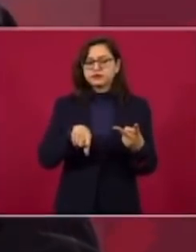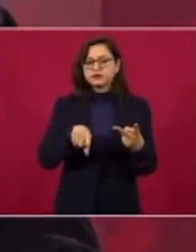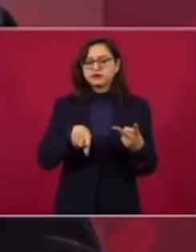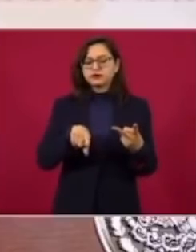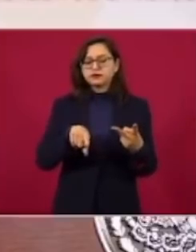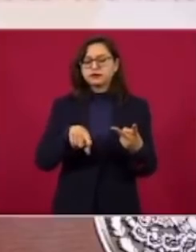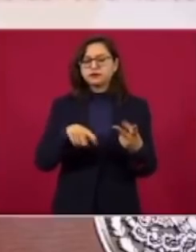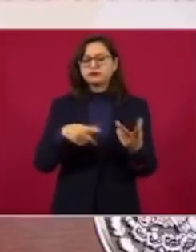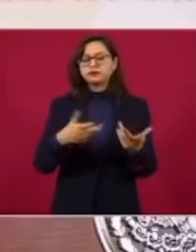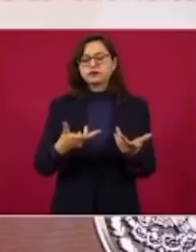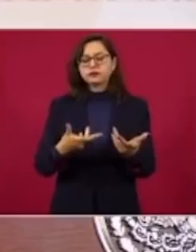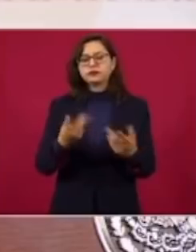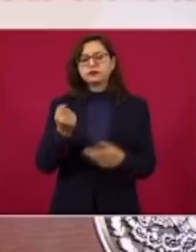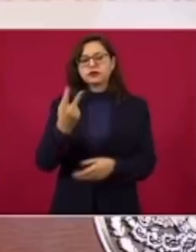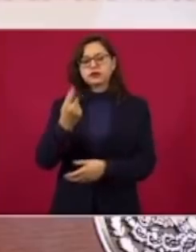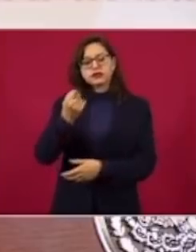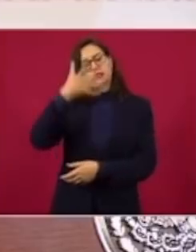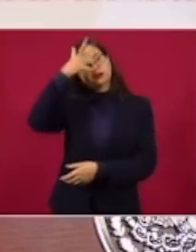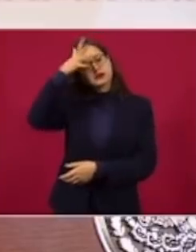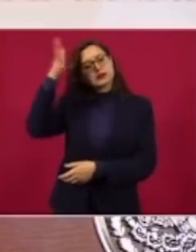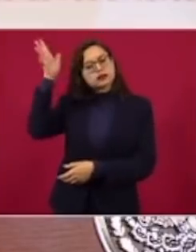televisión azteca